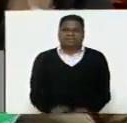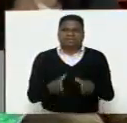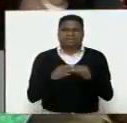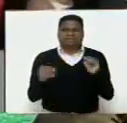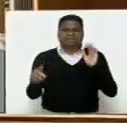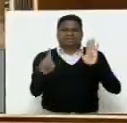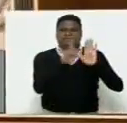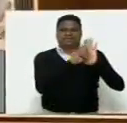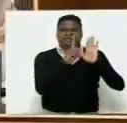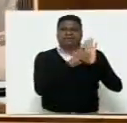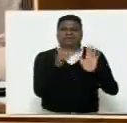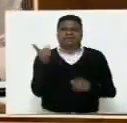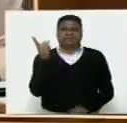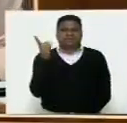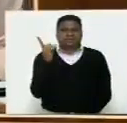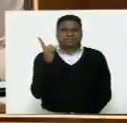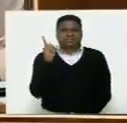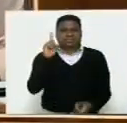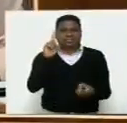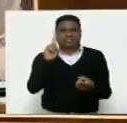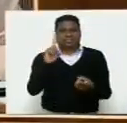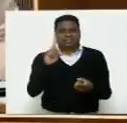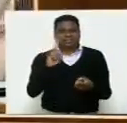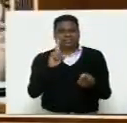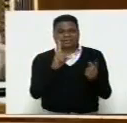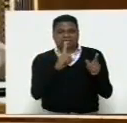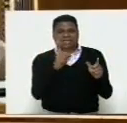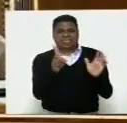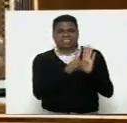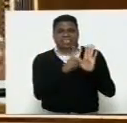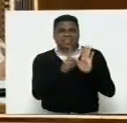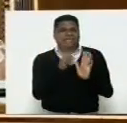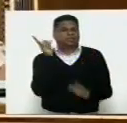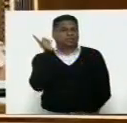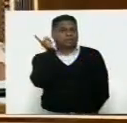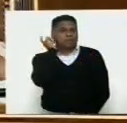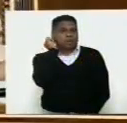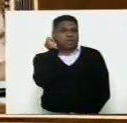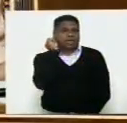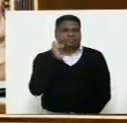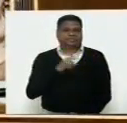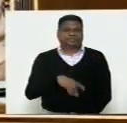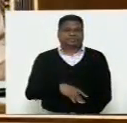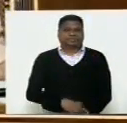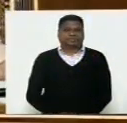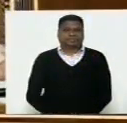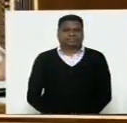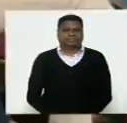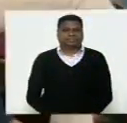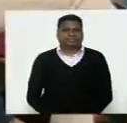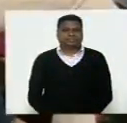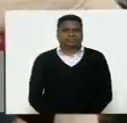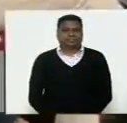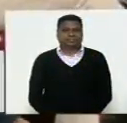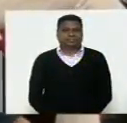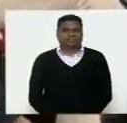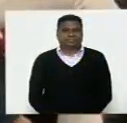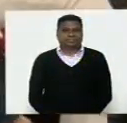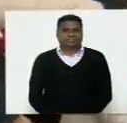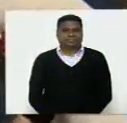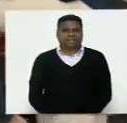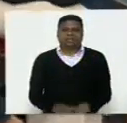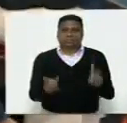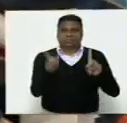Mujer, Rebeca Madrid, que nos acompaña el día de hoy. A Jersey Palacio, promotora